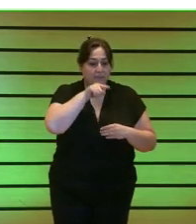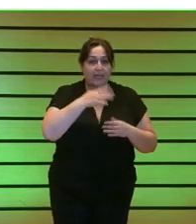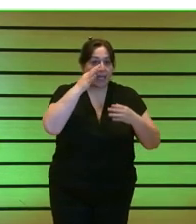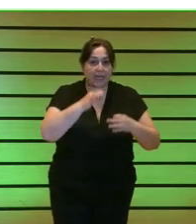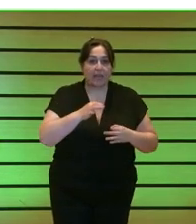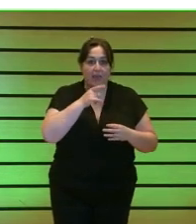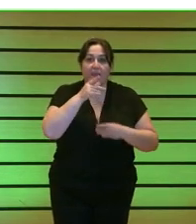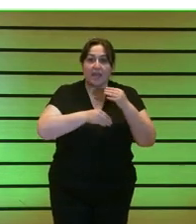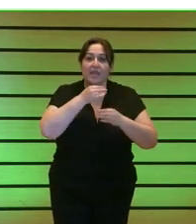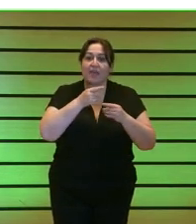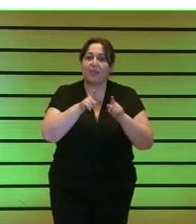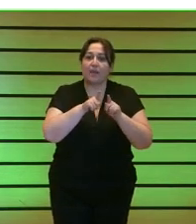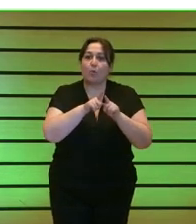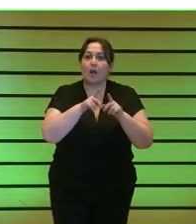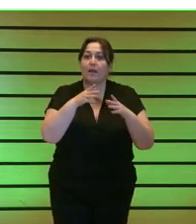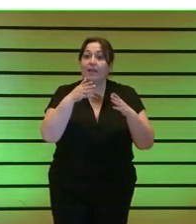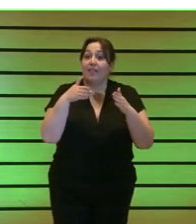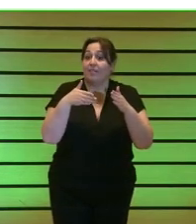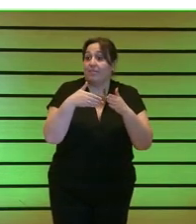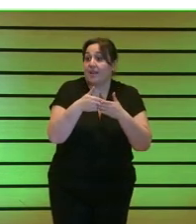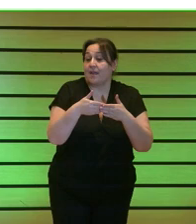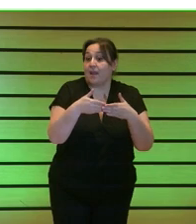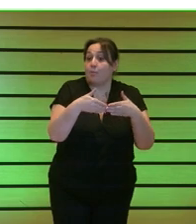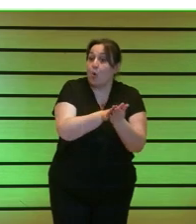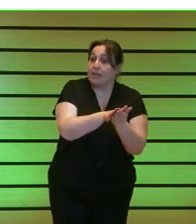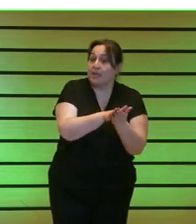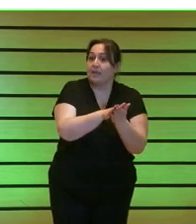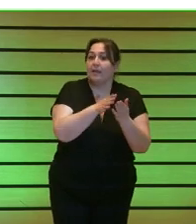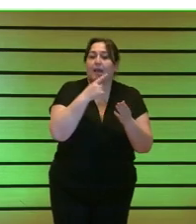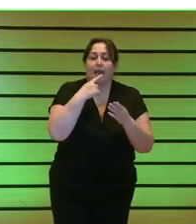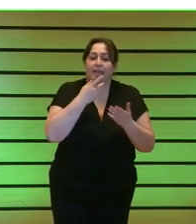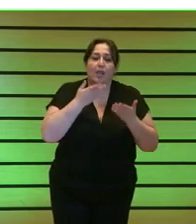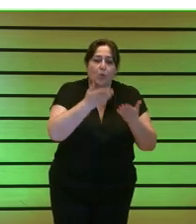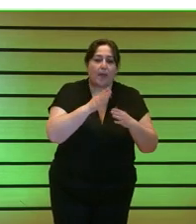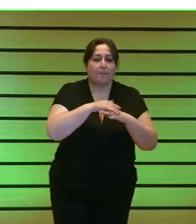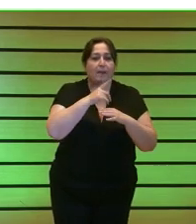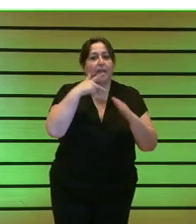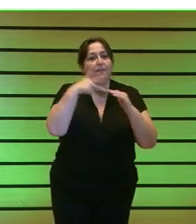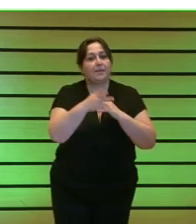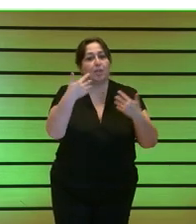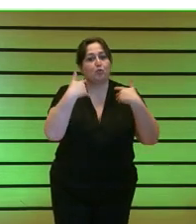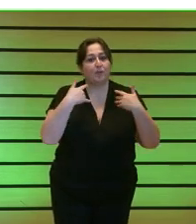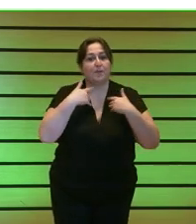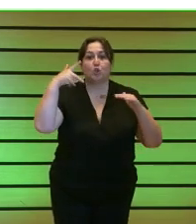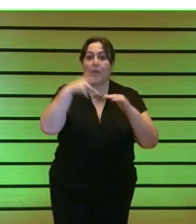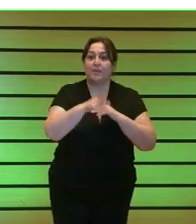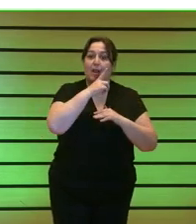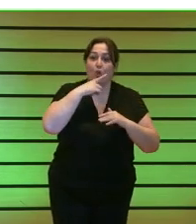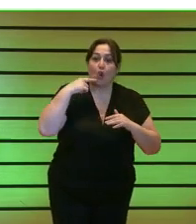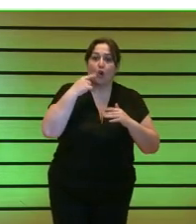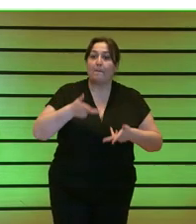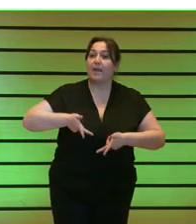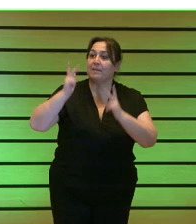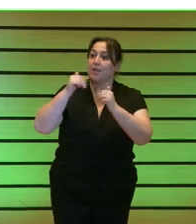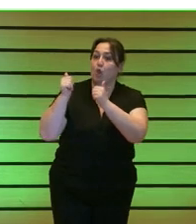algo también humano para el paciente y para las familias sin sufrimientos innecesarios sin dolor y permitiendo el acompañamiento y